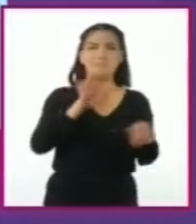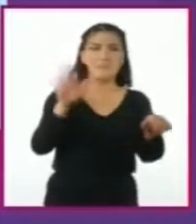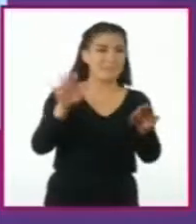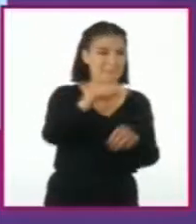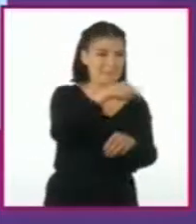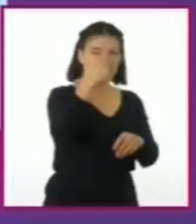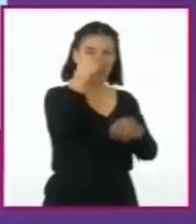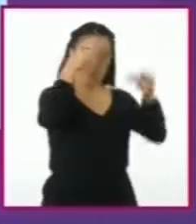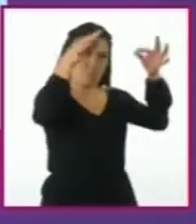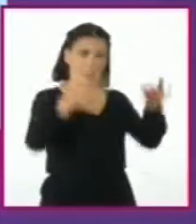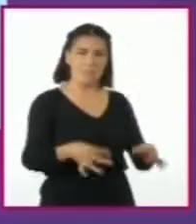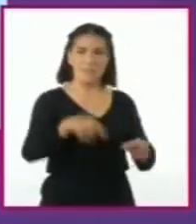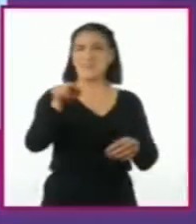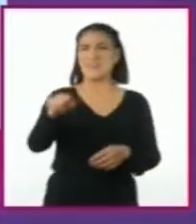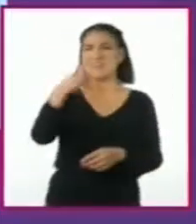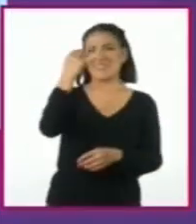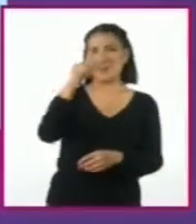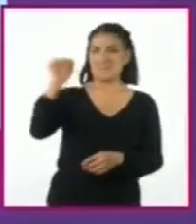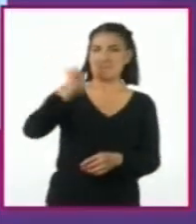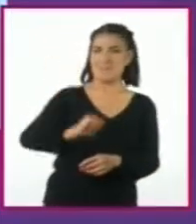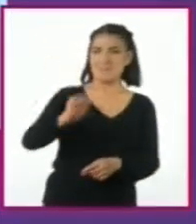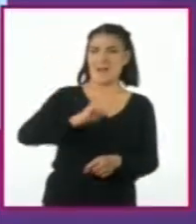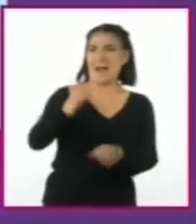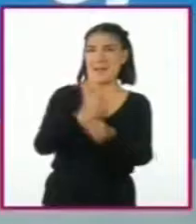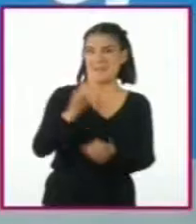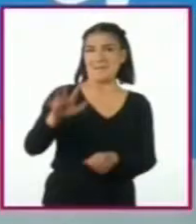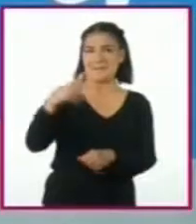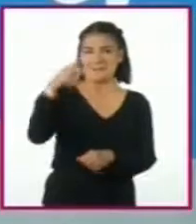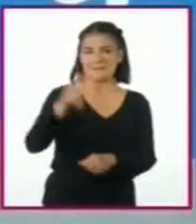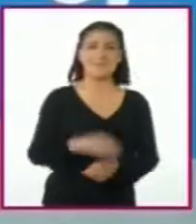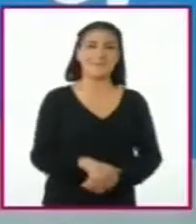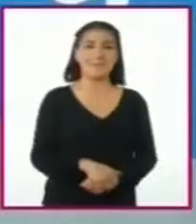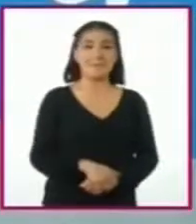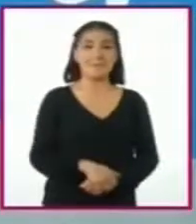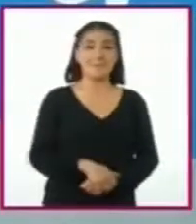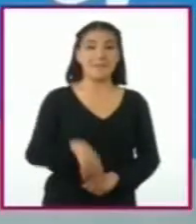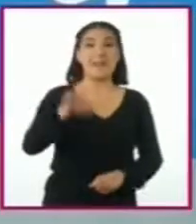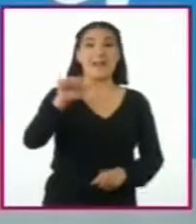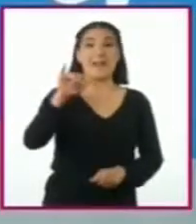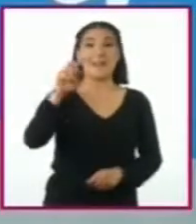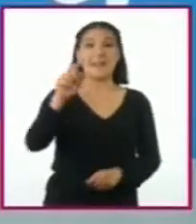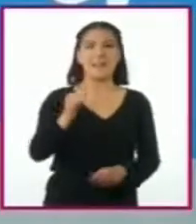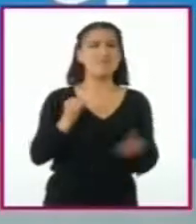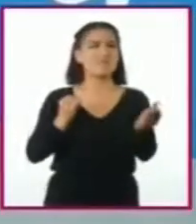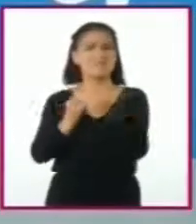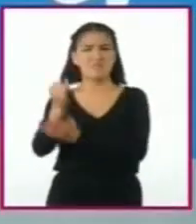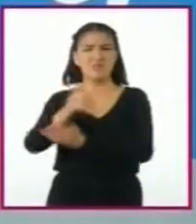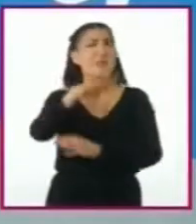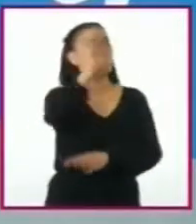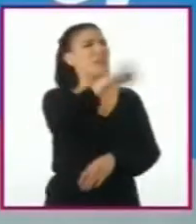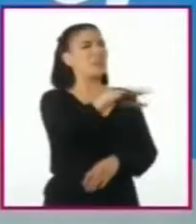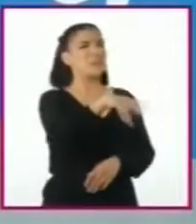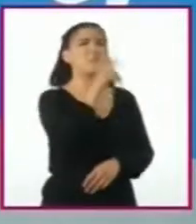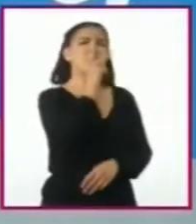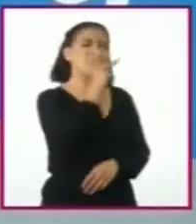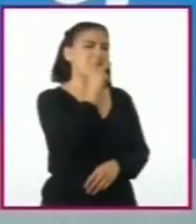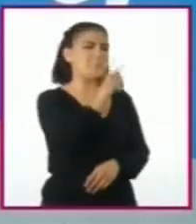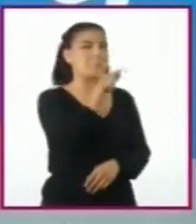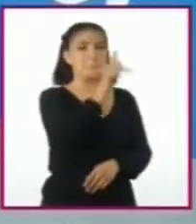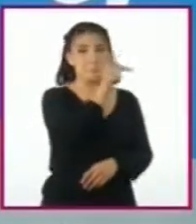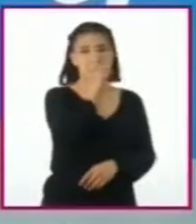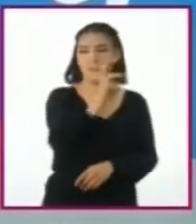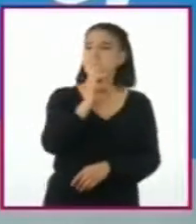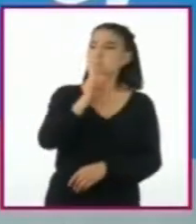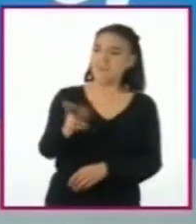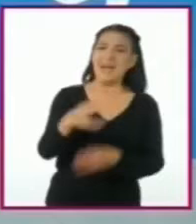planas y las del televisor de su abuelita. Aida decide preguntarle a su papá y él responde